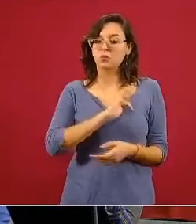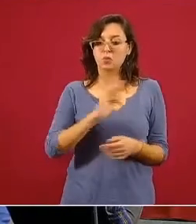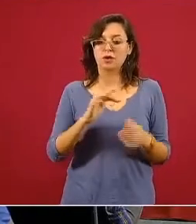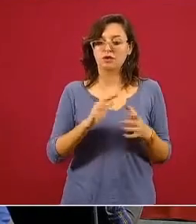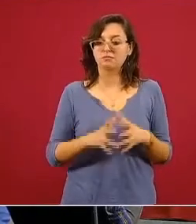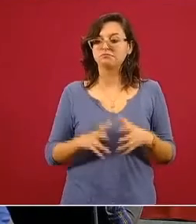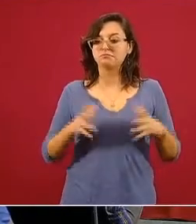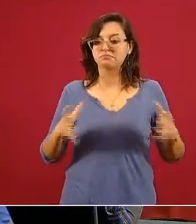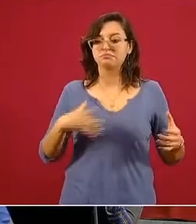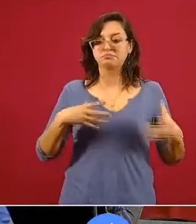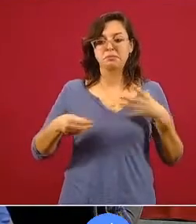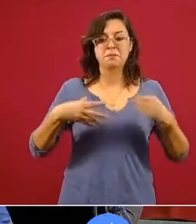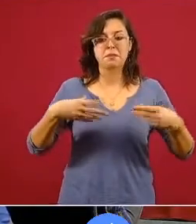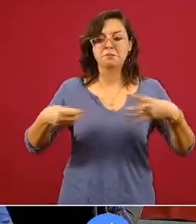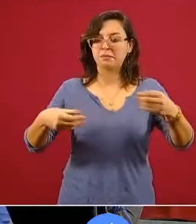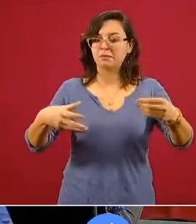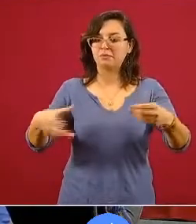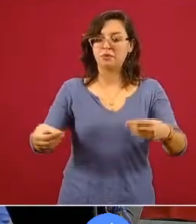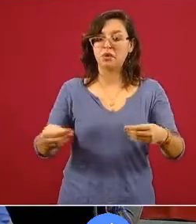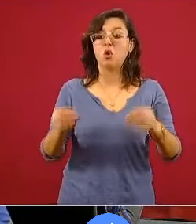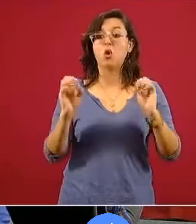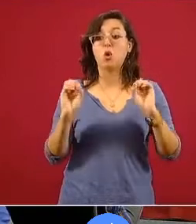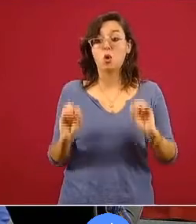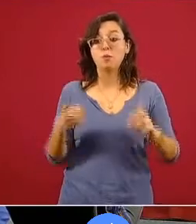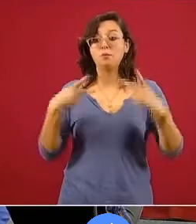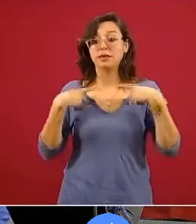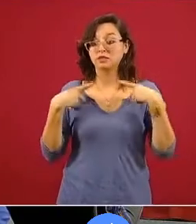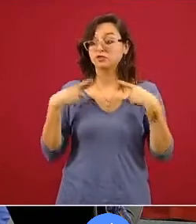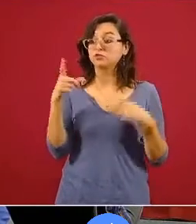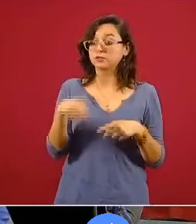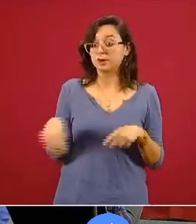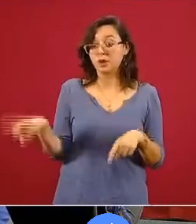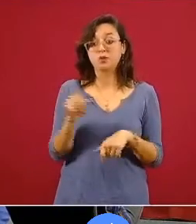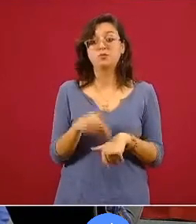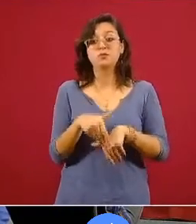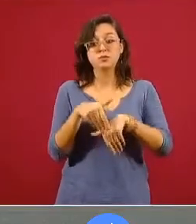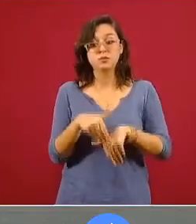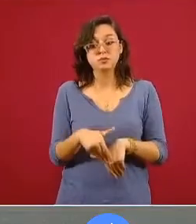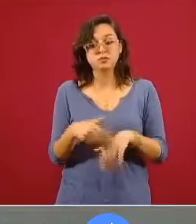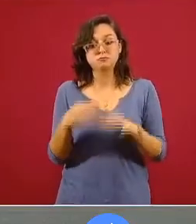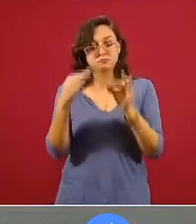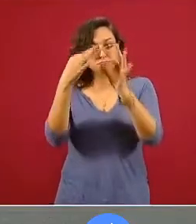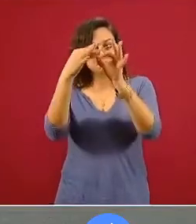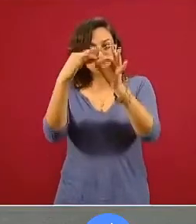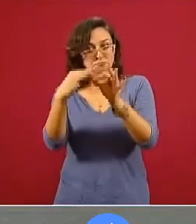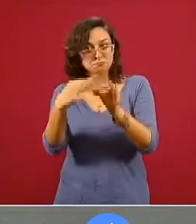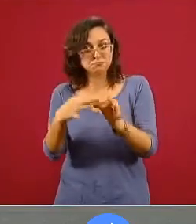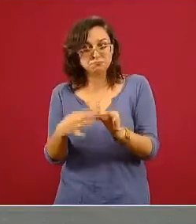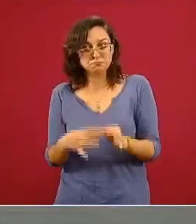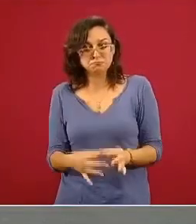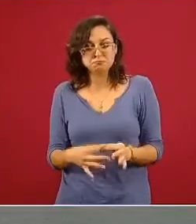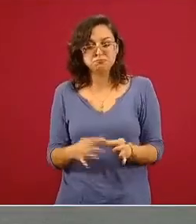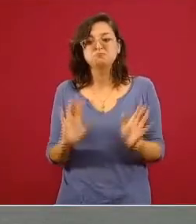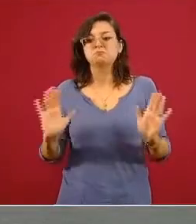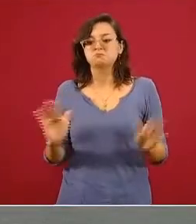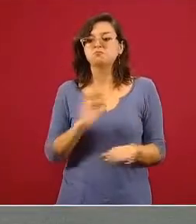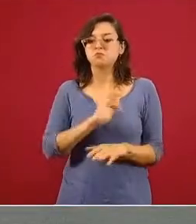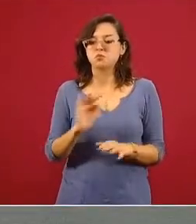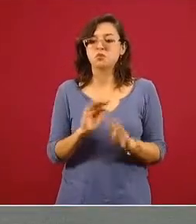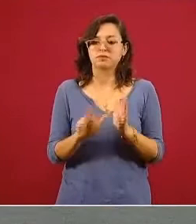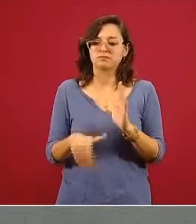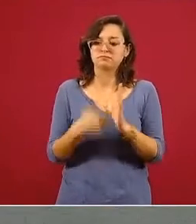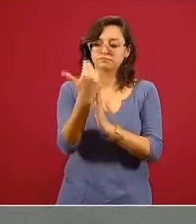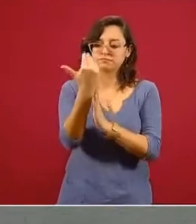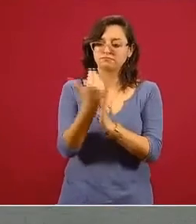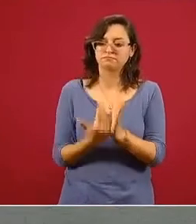transmisión, incrementarse las curvas, o si la población de estos municipios continúa llevando a cabo las medidas de prevención, pues bueno,